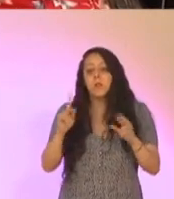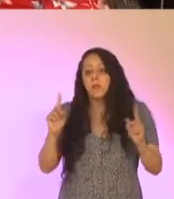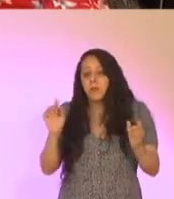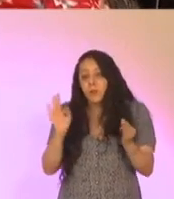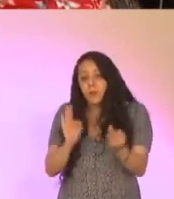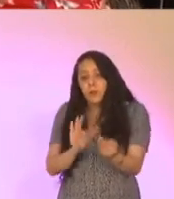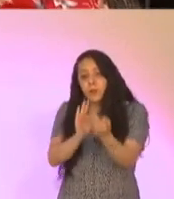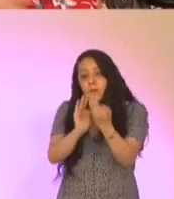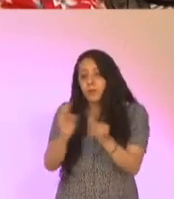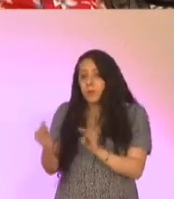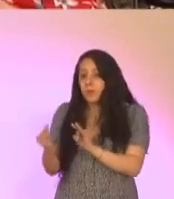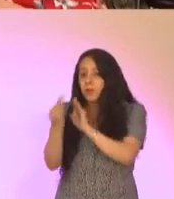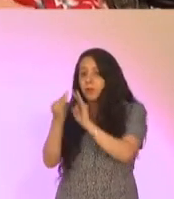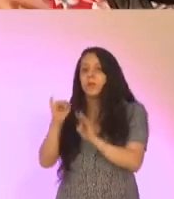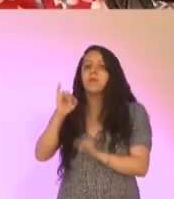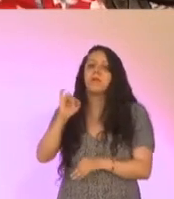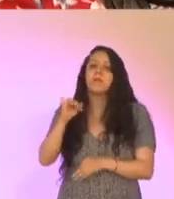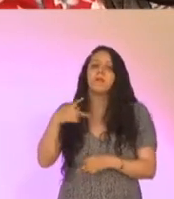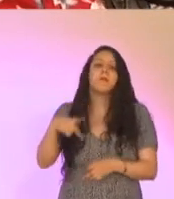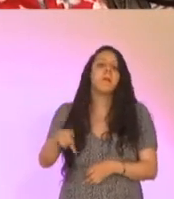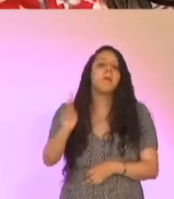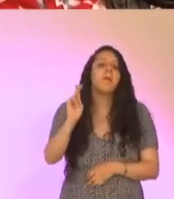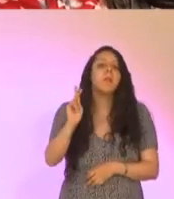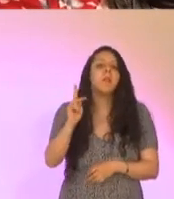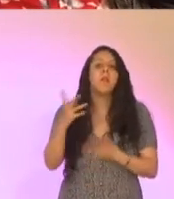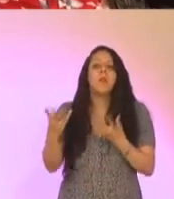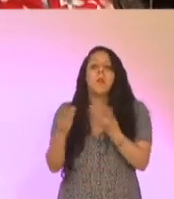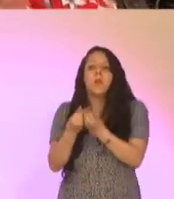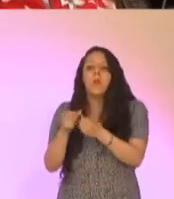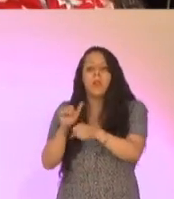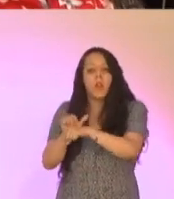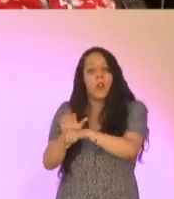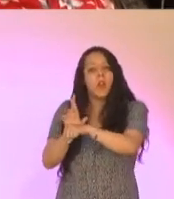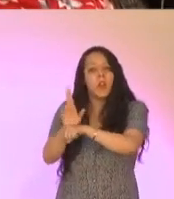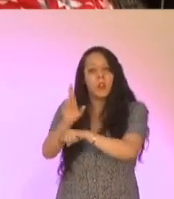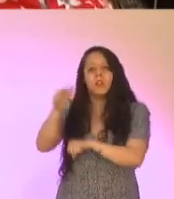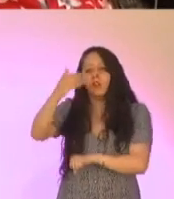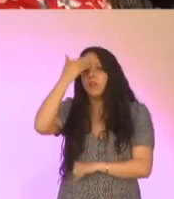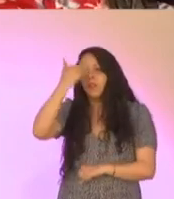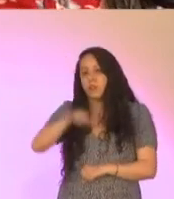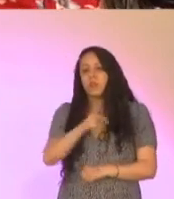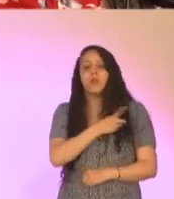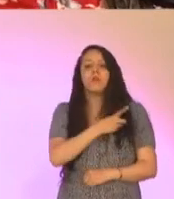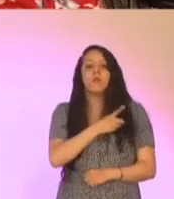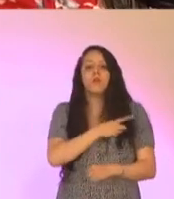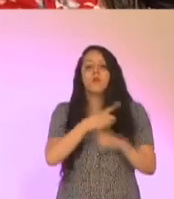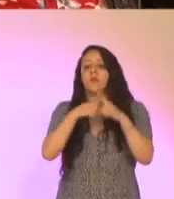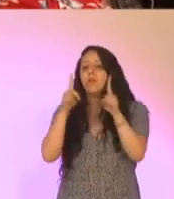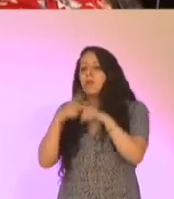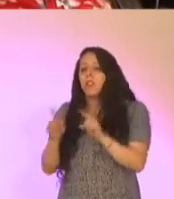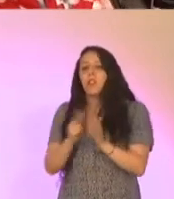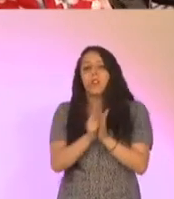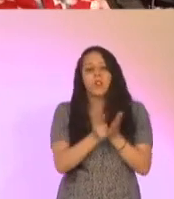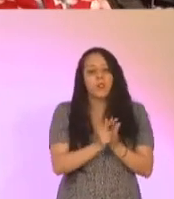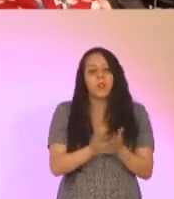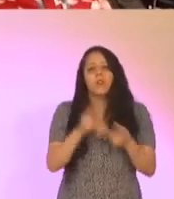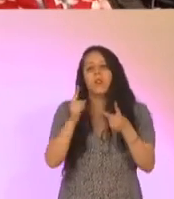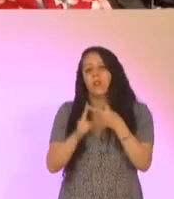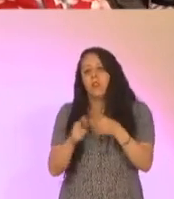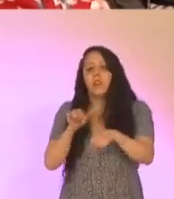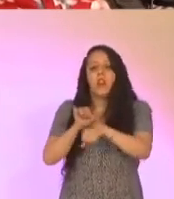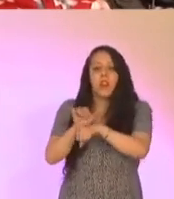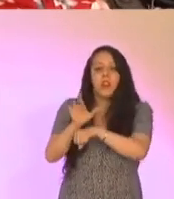relación muy cercana con los autores que bueno ellos les dirán que también eran con autores tanto de libros como autores de la revista y